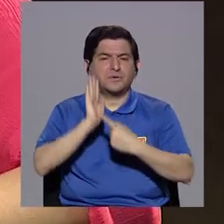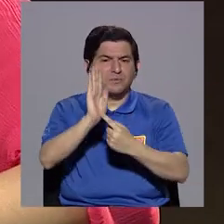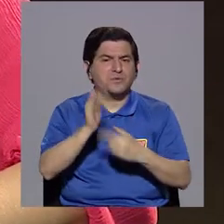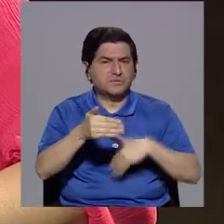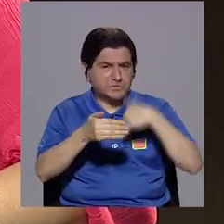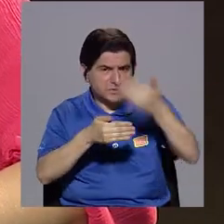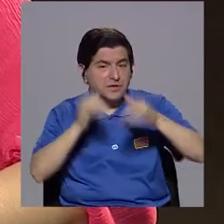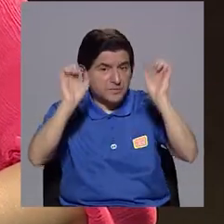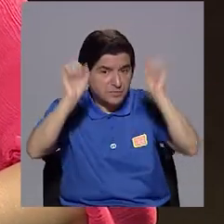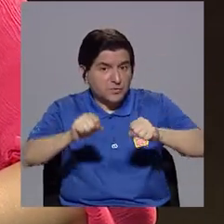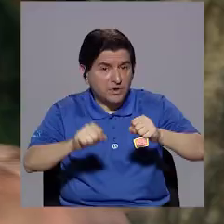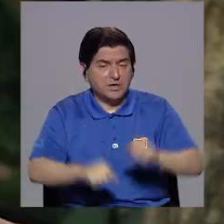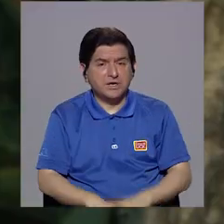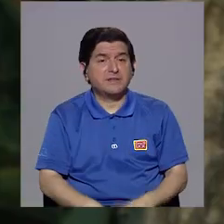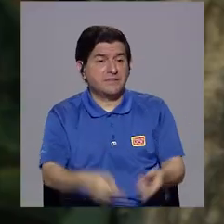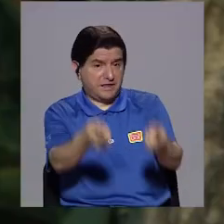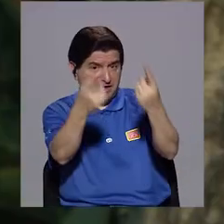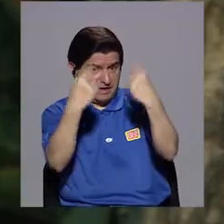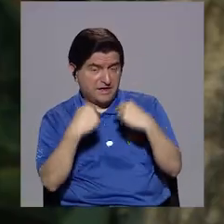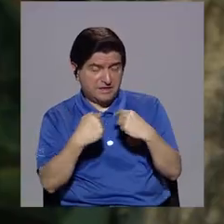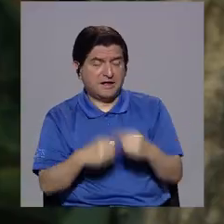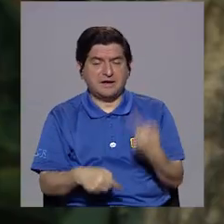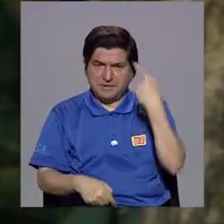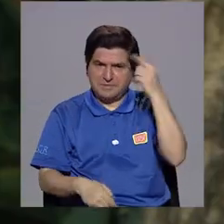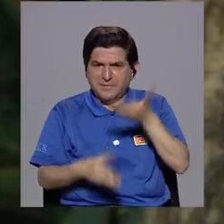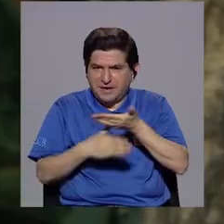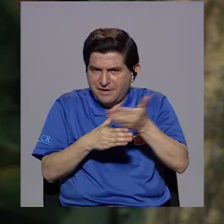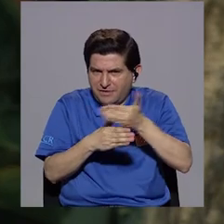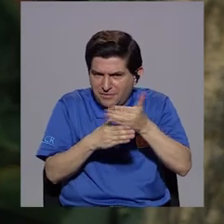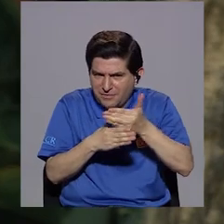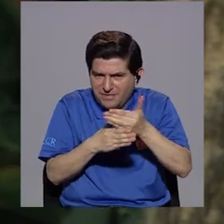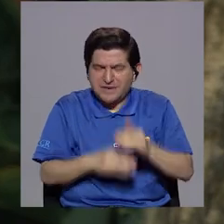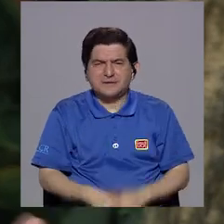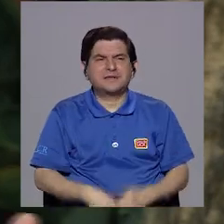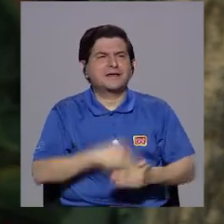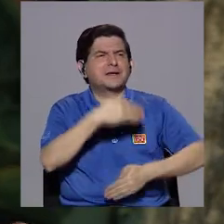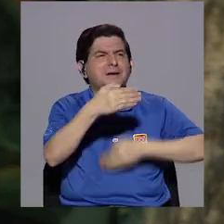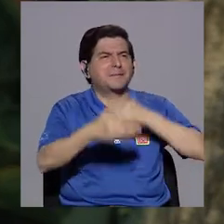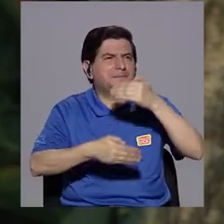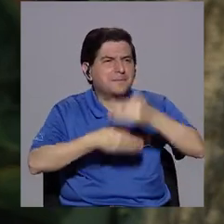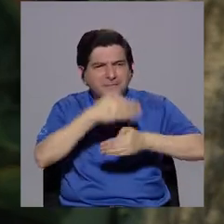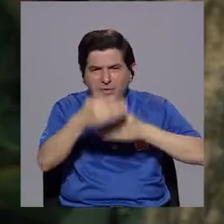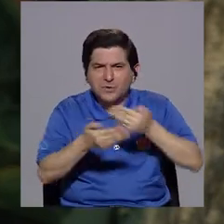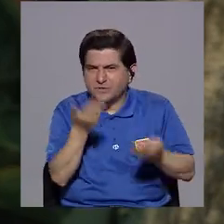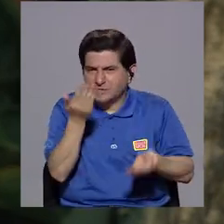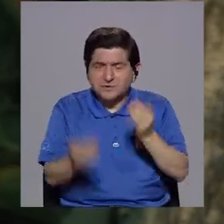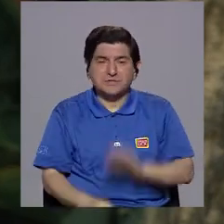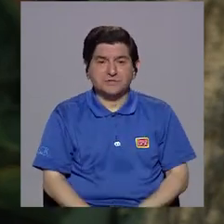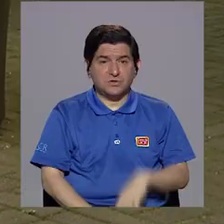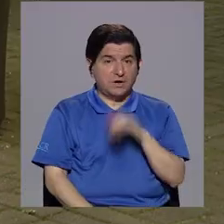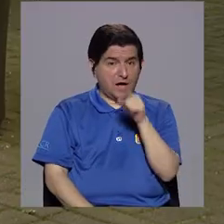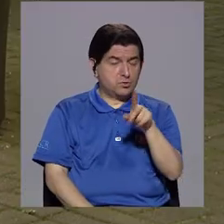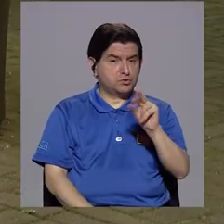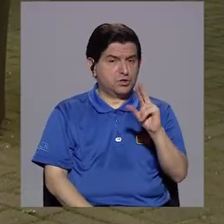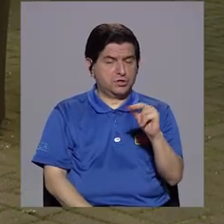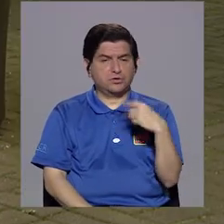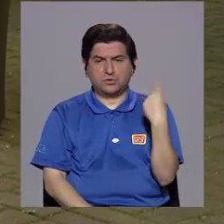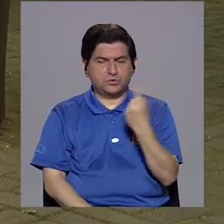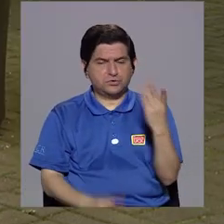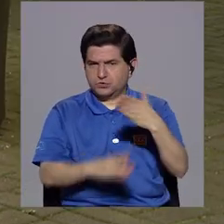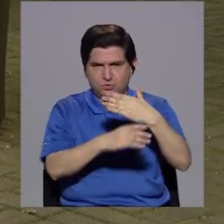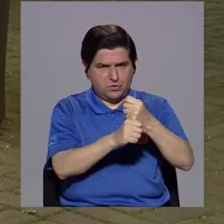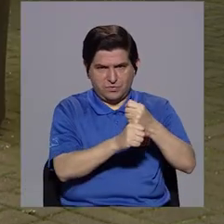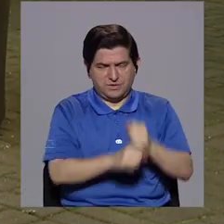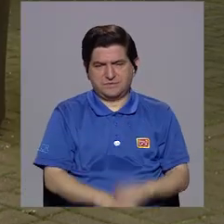después se lo pueda enseñar, que digamos que lo puedan traer, compartir de alguna forma. Como eso, parte de un proceso. Sí, sí, a usted, digamos, no nada más